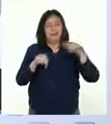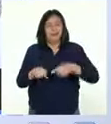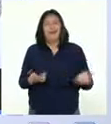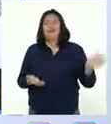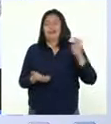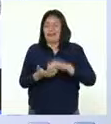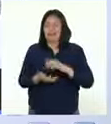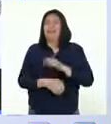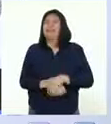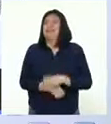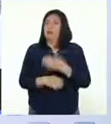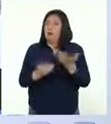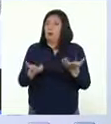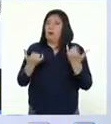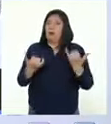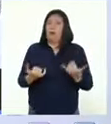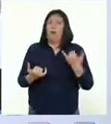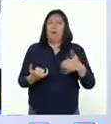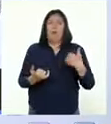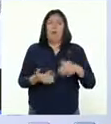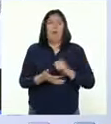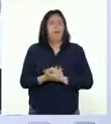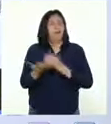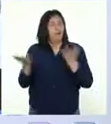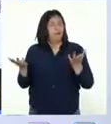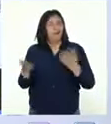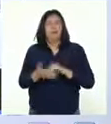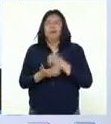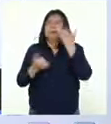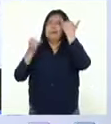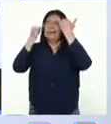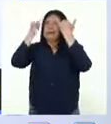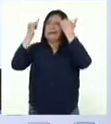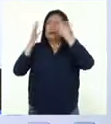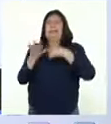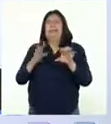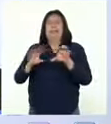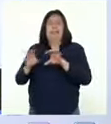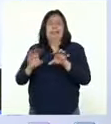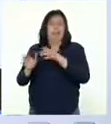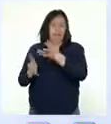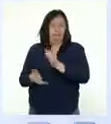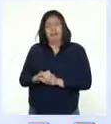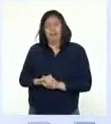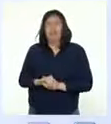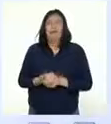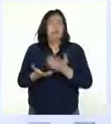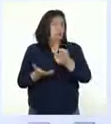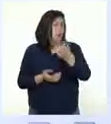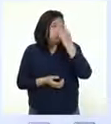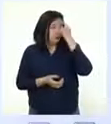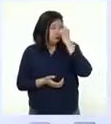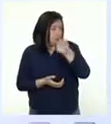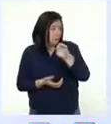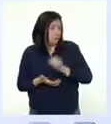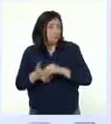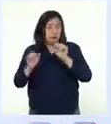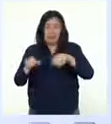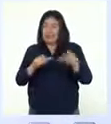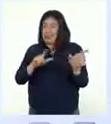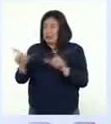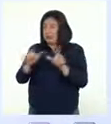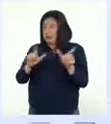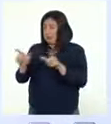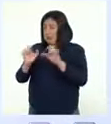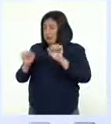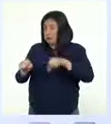aquí nuevamente. Hoy transformaremos nuestras ideas en acciones. ¿Qué dicen? ¿Están